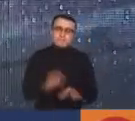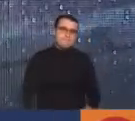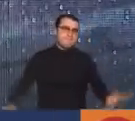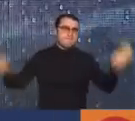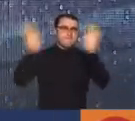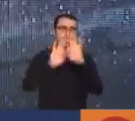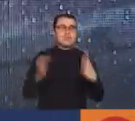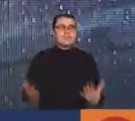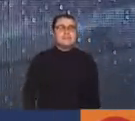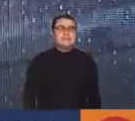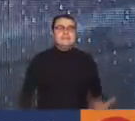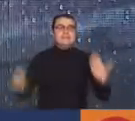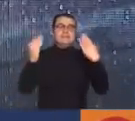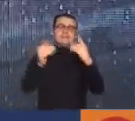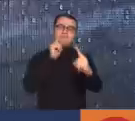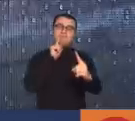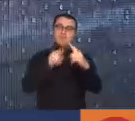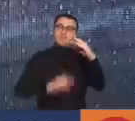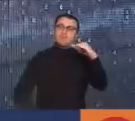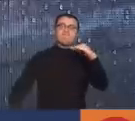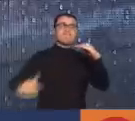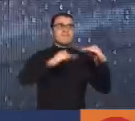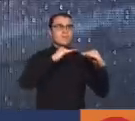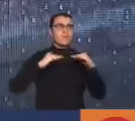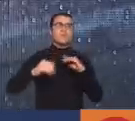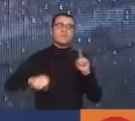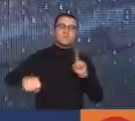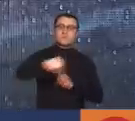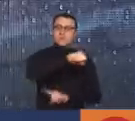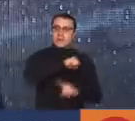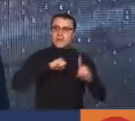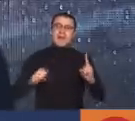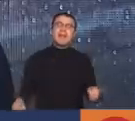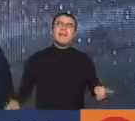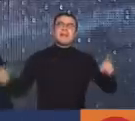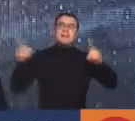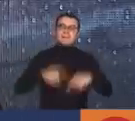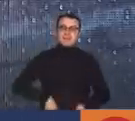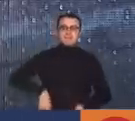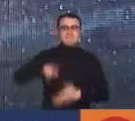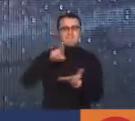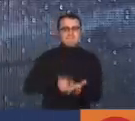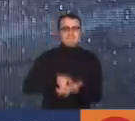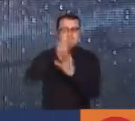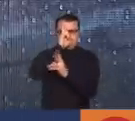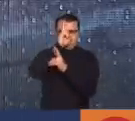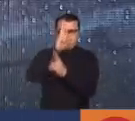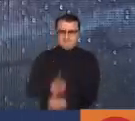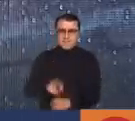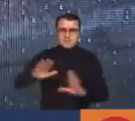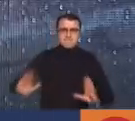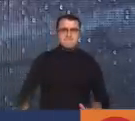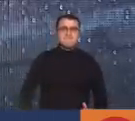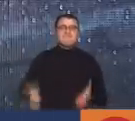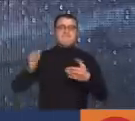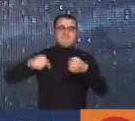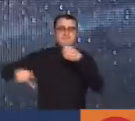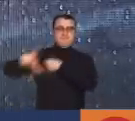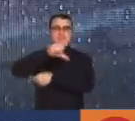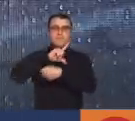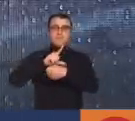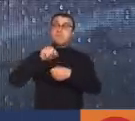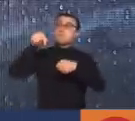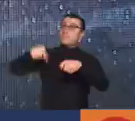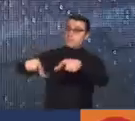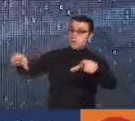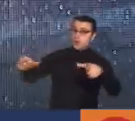desde el punto de vista de la equidad social y de la reivindicación de la localidad misma. La sede que existe es muy